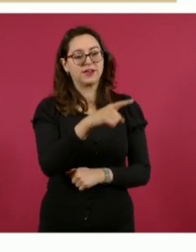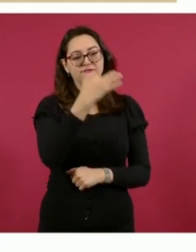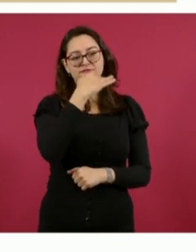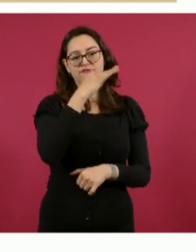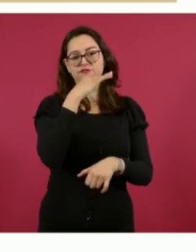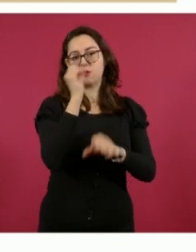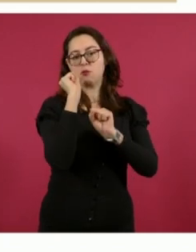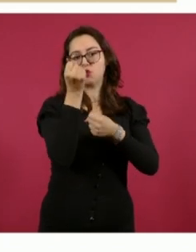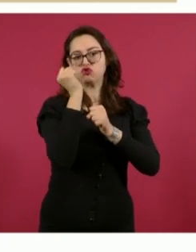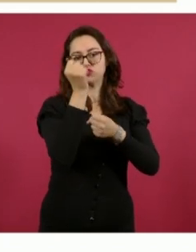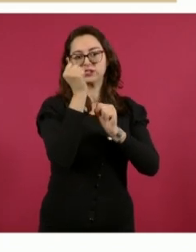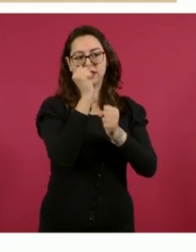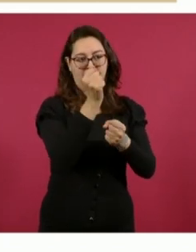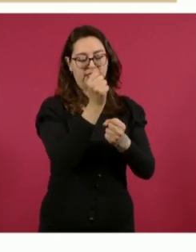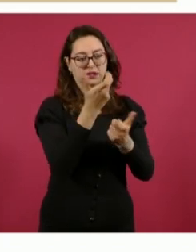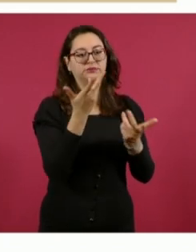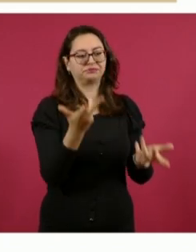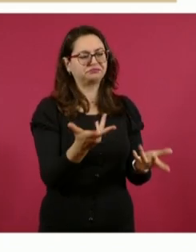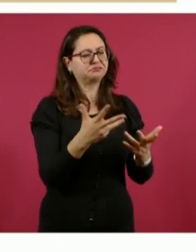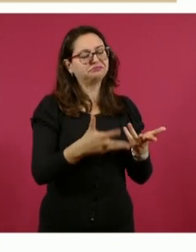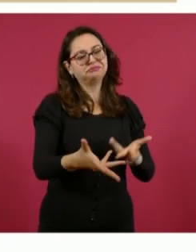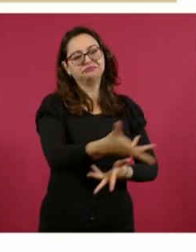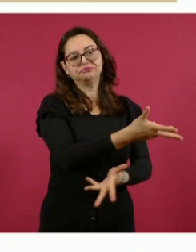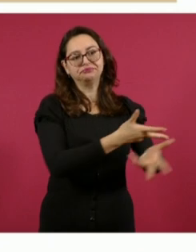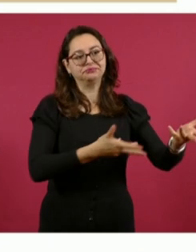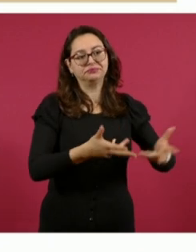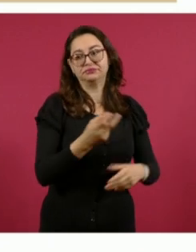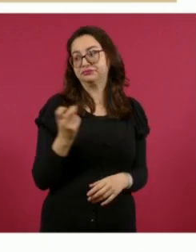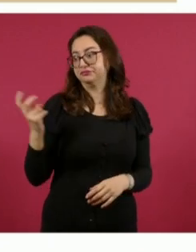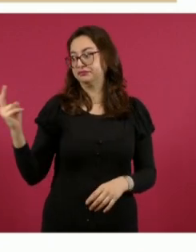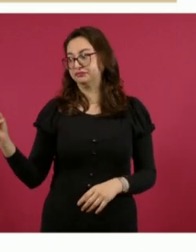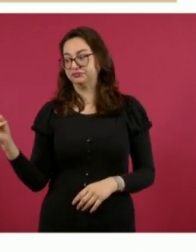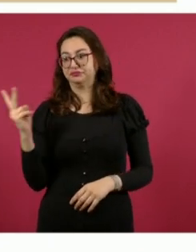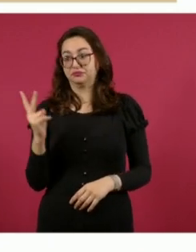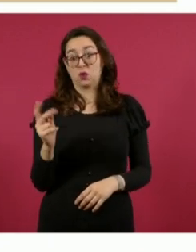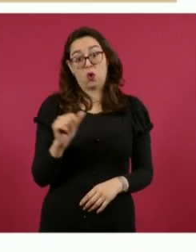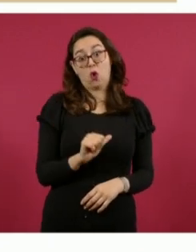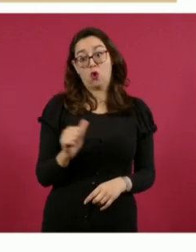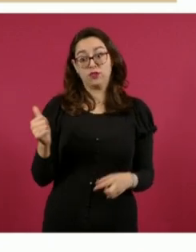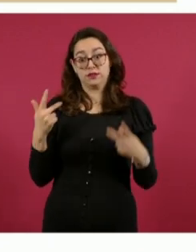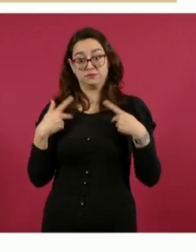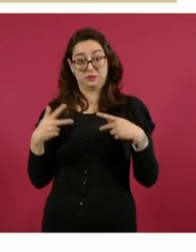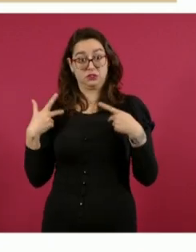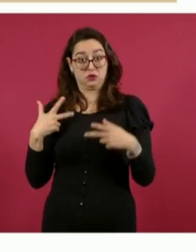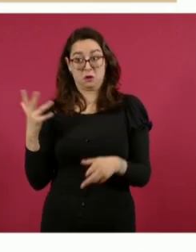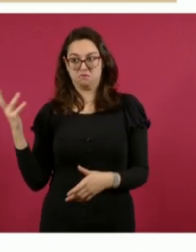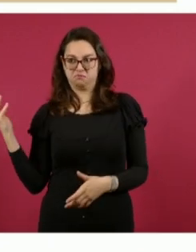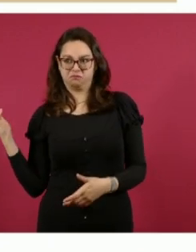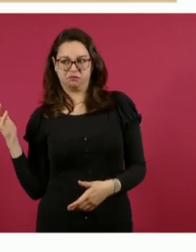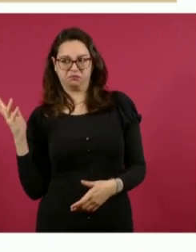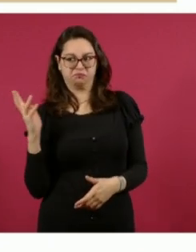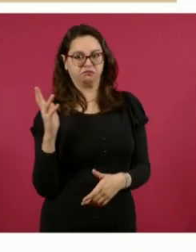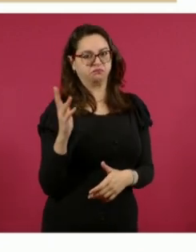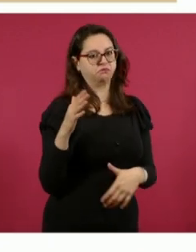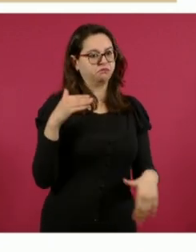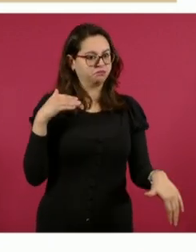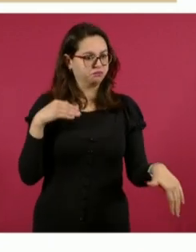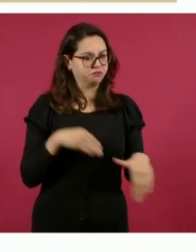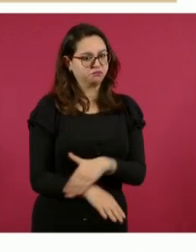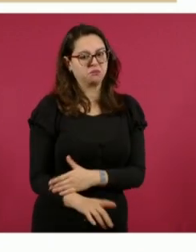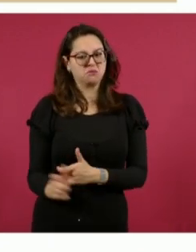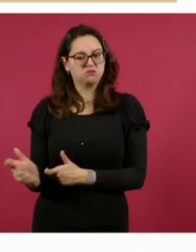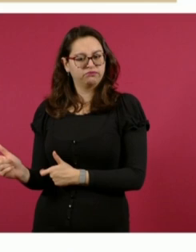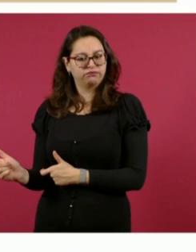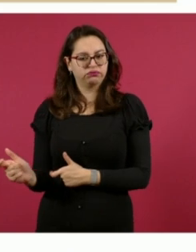detenidos, junto con otras personas, ingresaron al lugar para agredir con armas de fuego a las personas que ahí se encontraban, provocando la